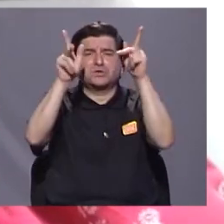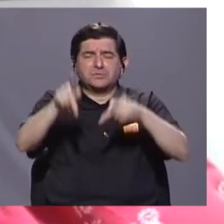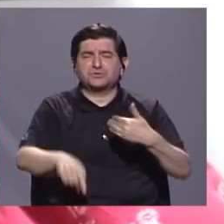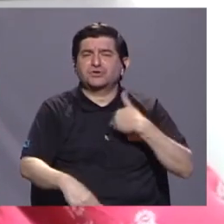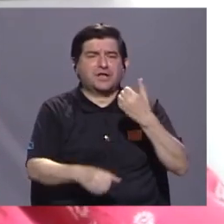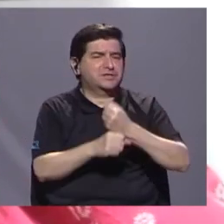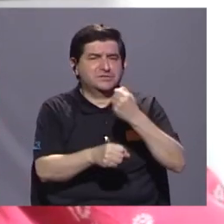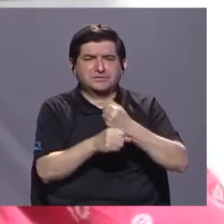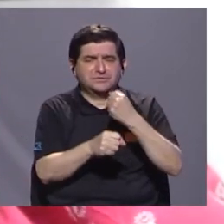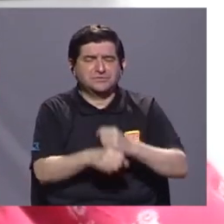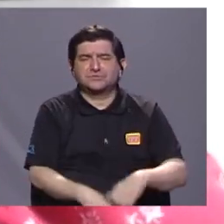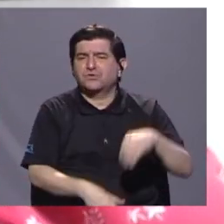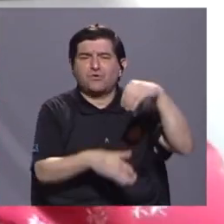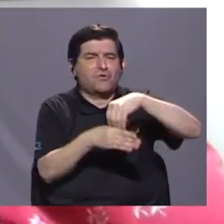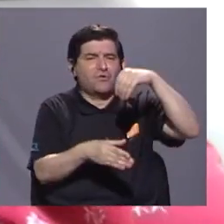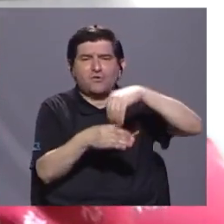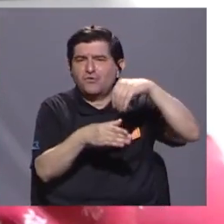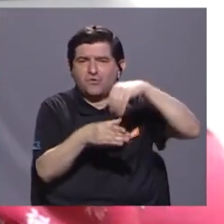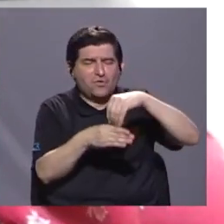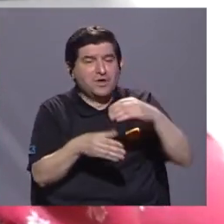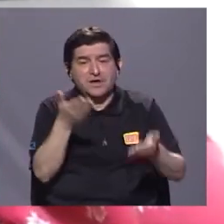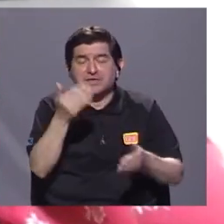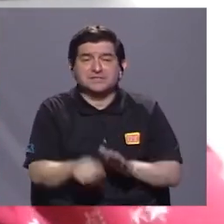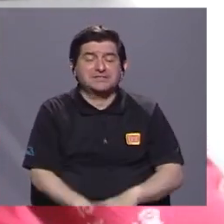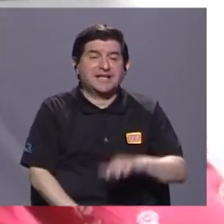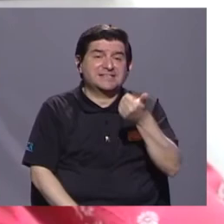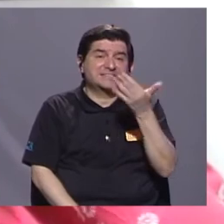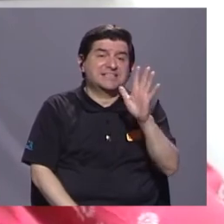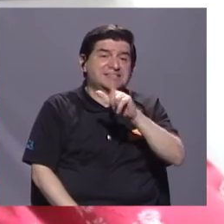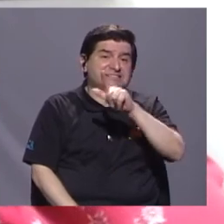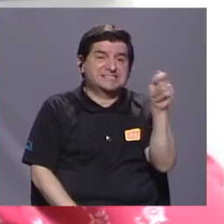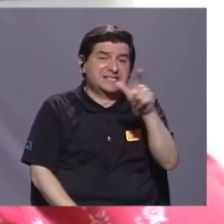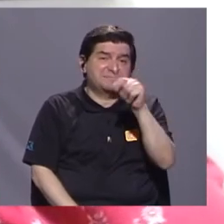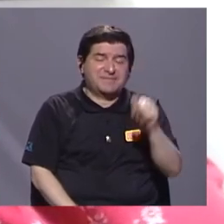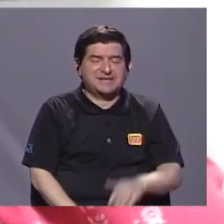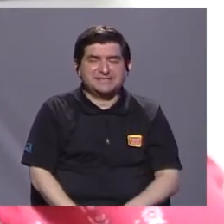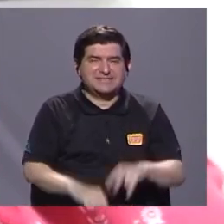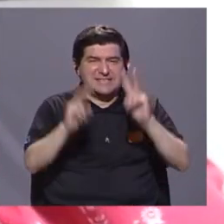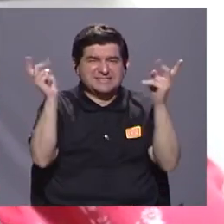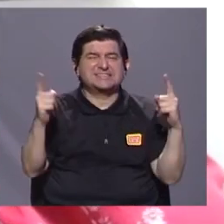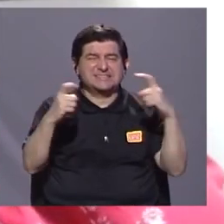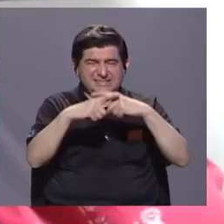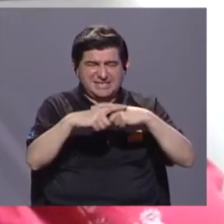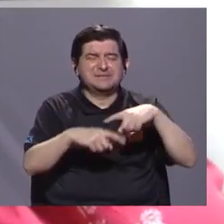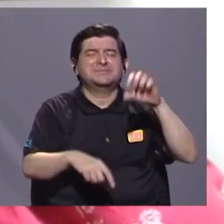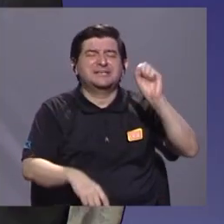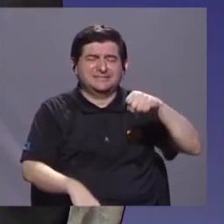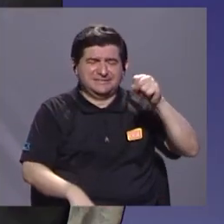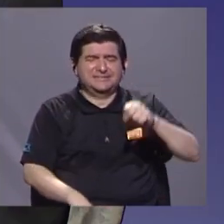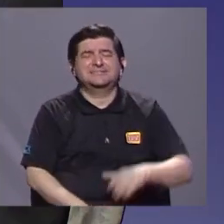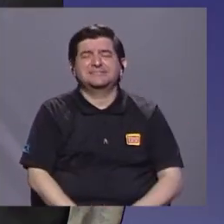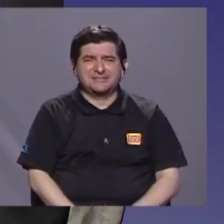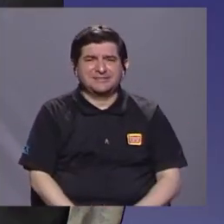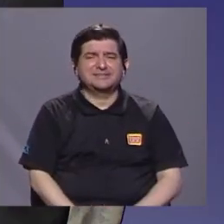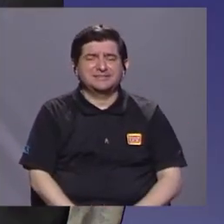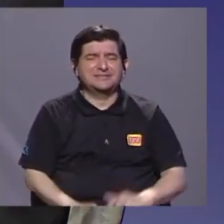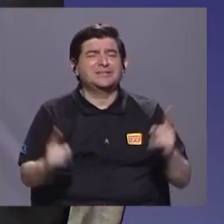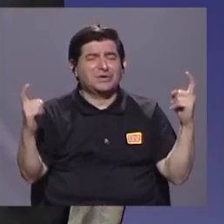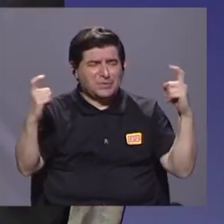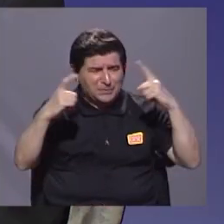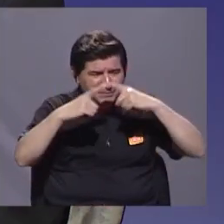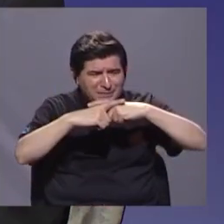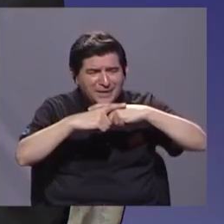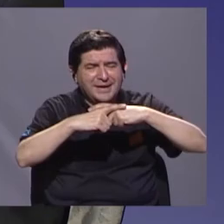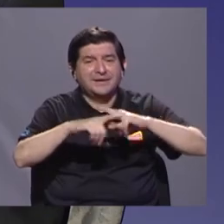trabajo y no van a tener ingresos durante 15 meses entonces es muy complicado es muy complicado